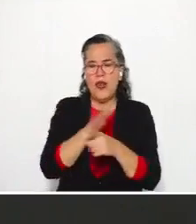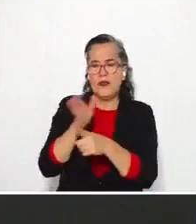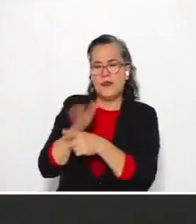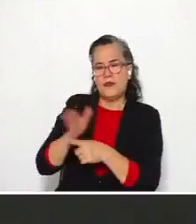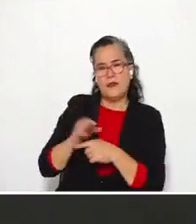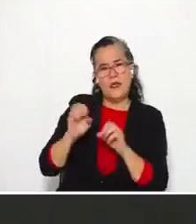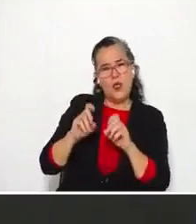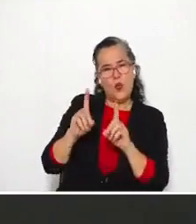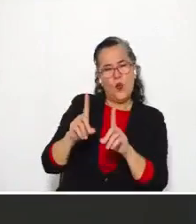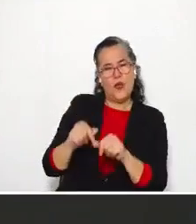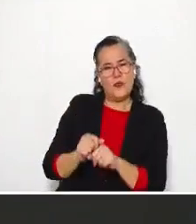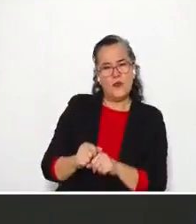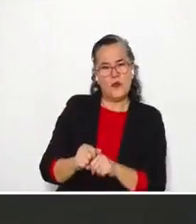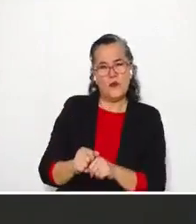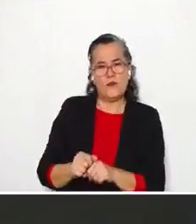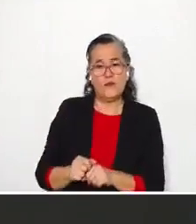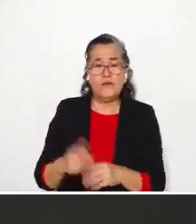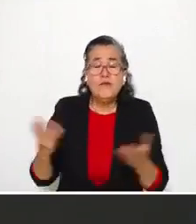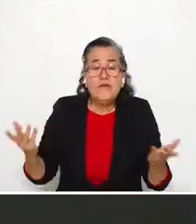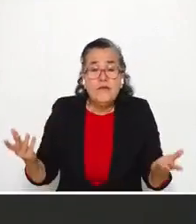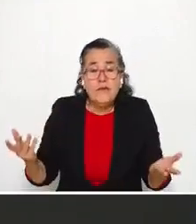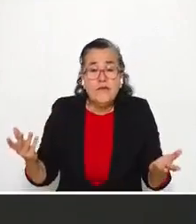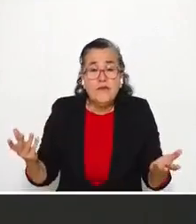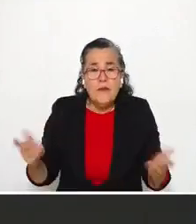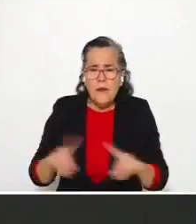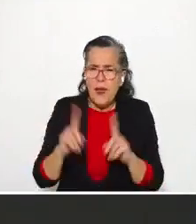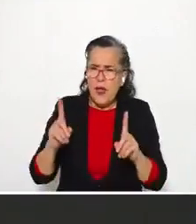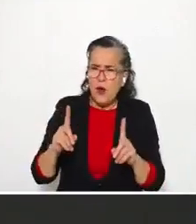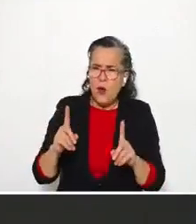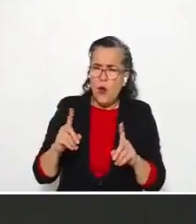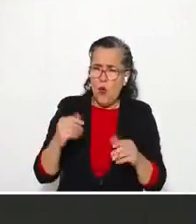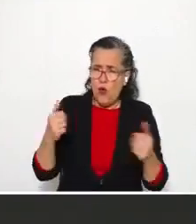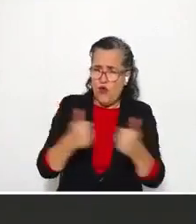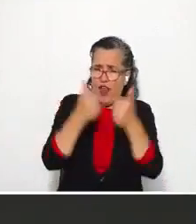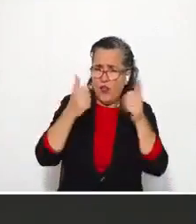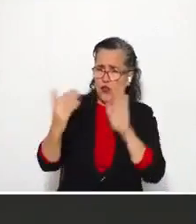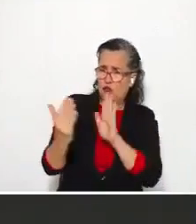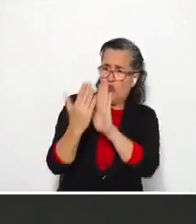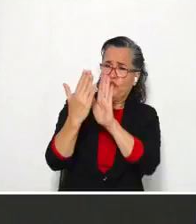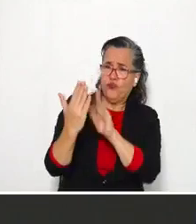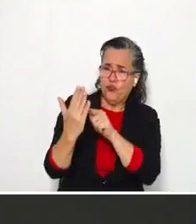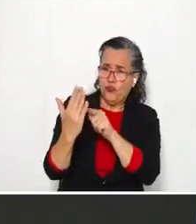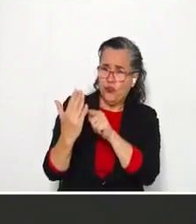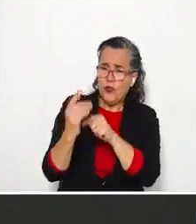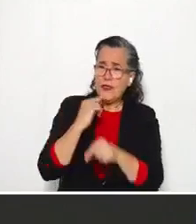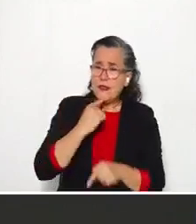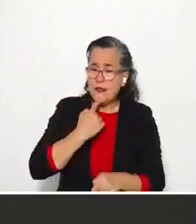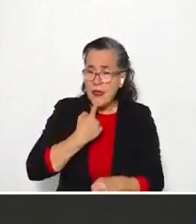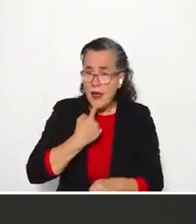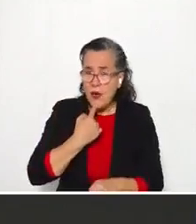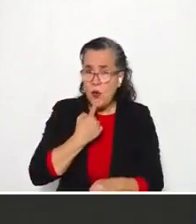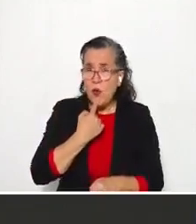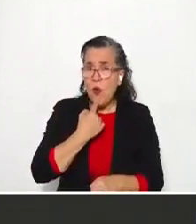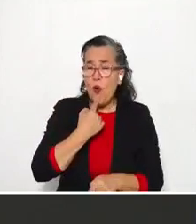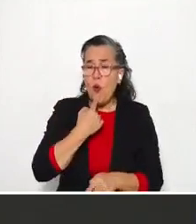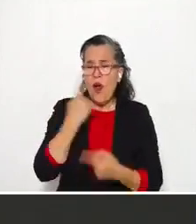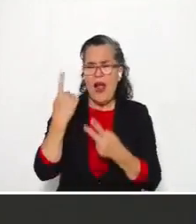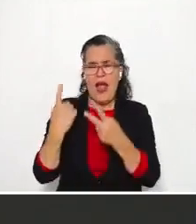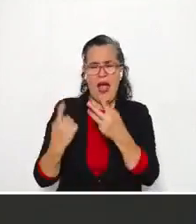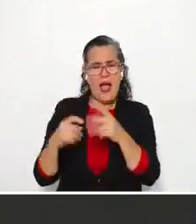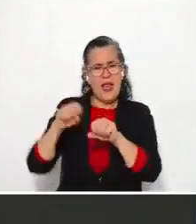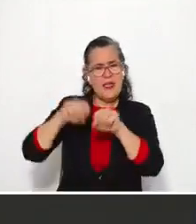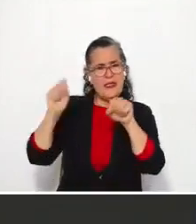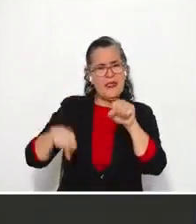de educación. Pero podemos enfrentar estos retos en una consideración seria de las carencias del